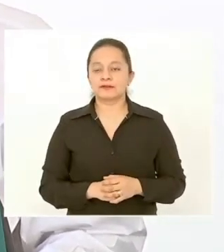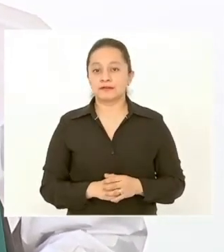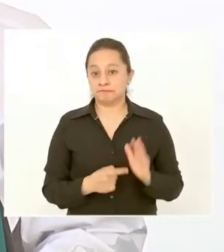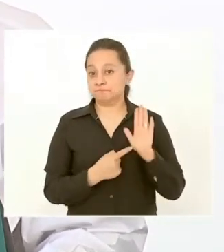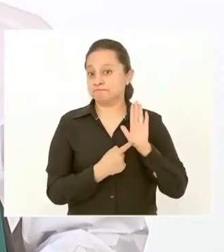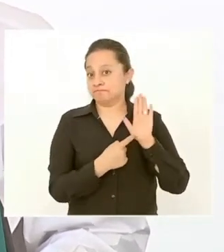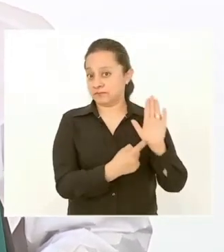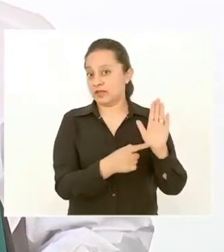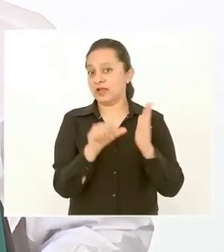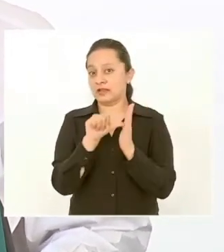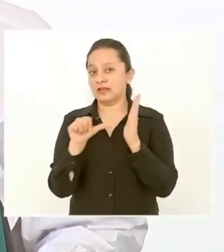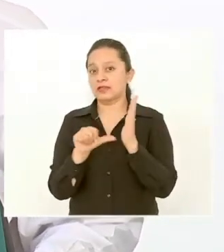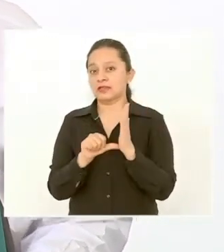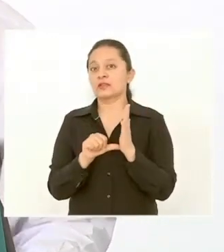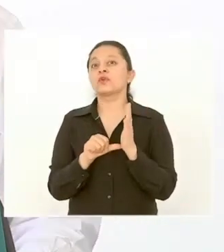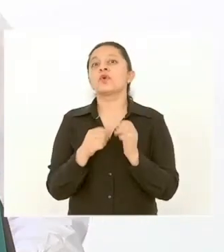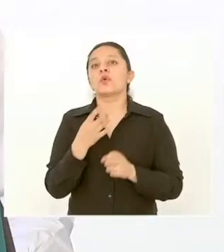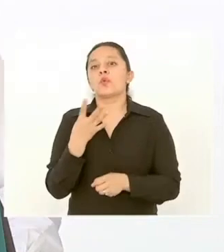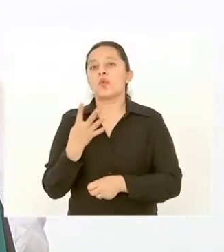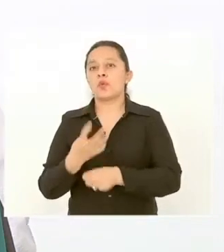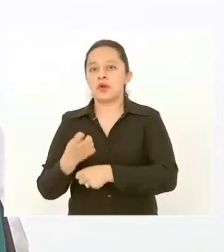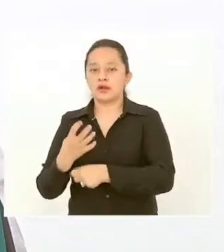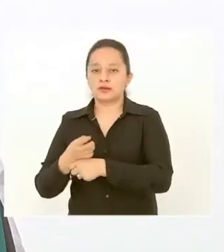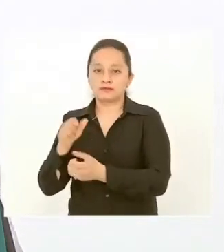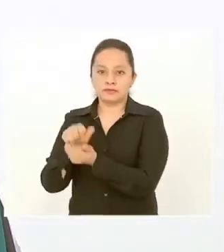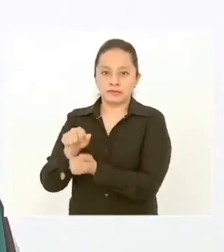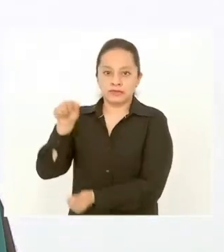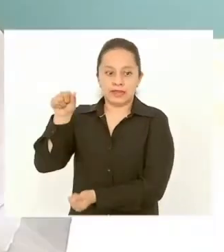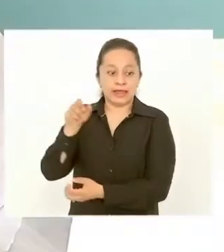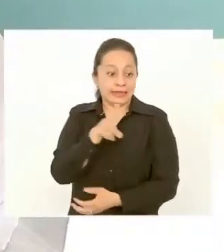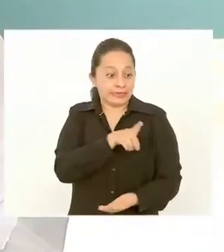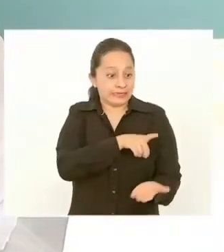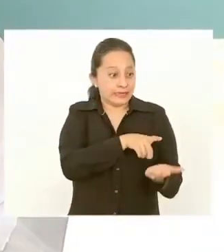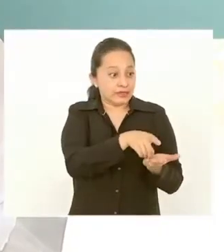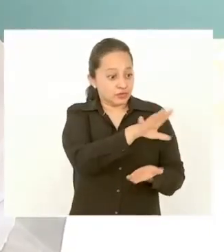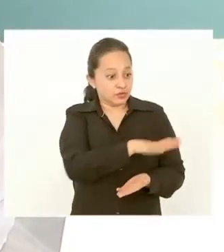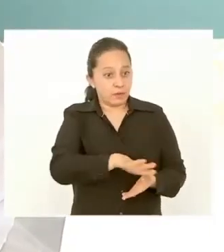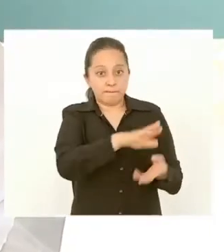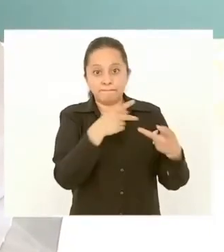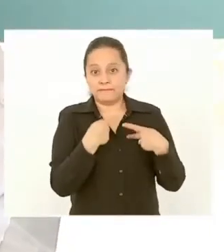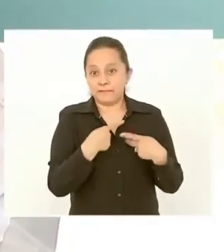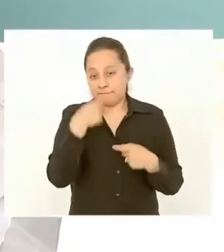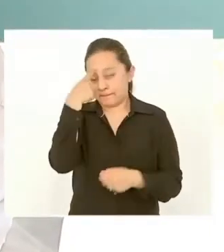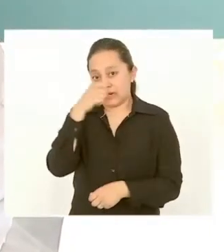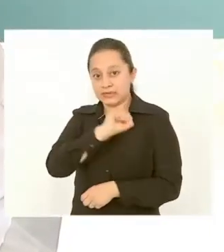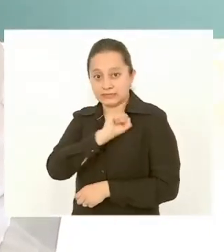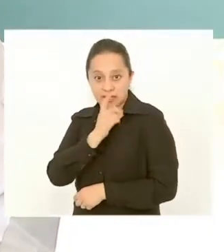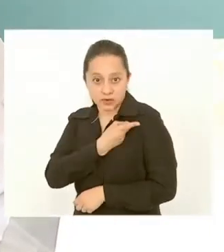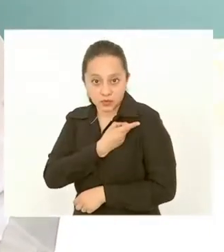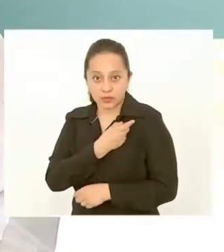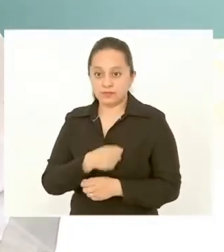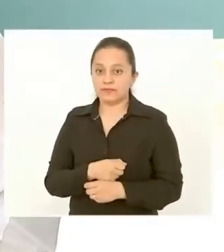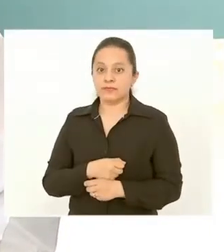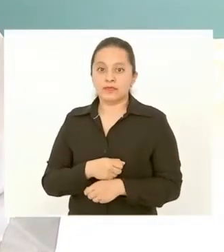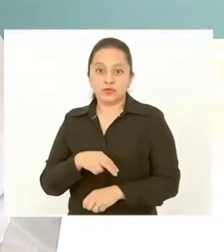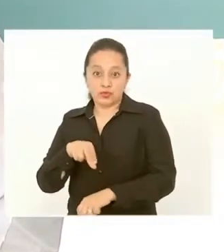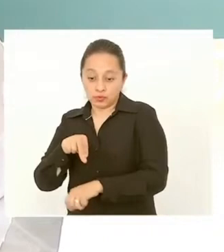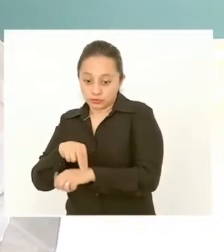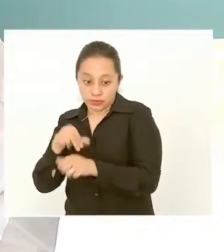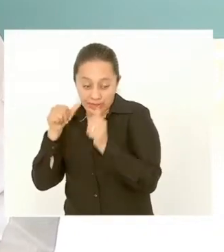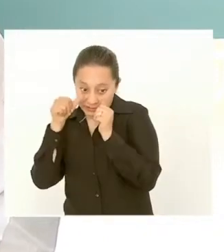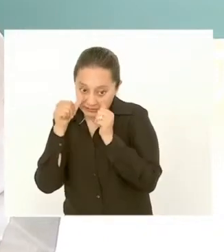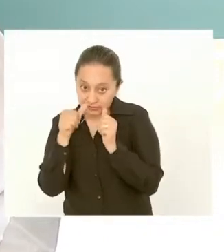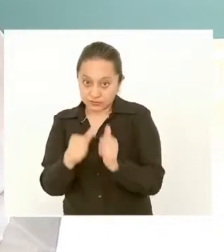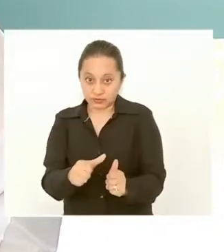4º de la constitución el derecho del pueblo a la salud atención médica de